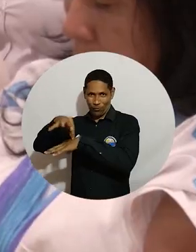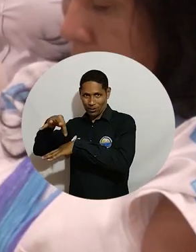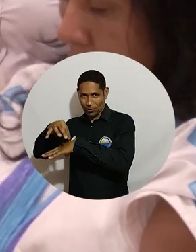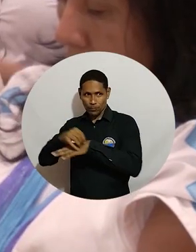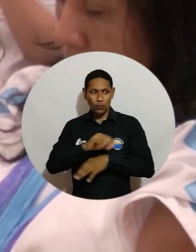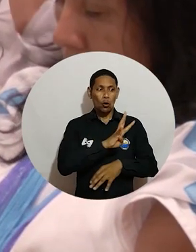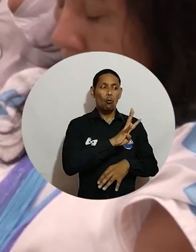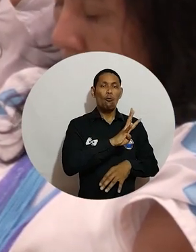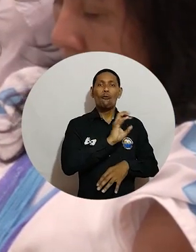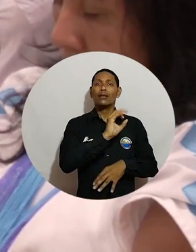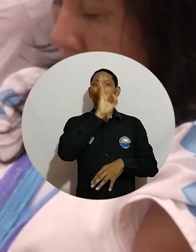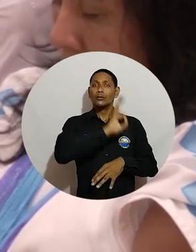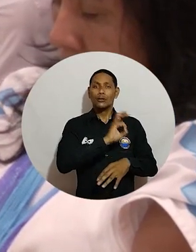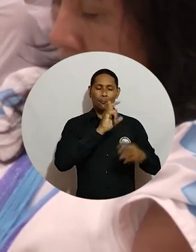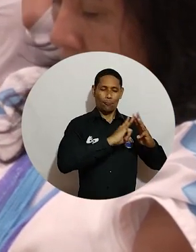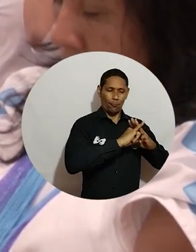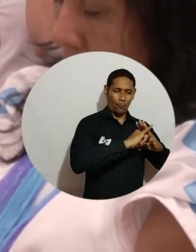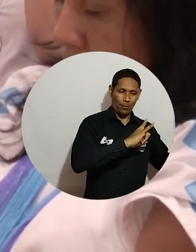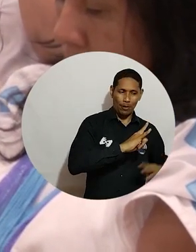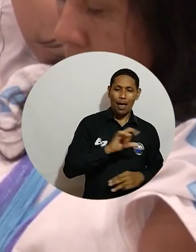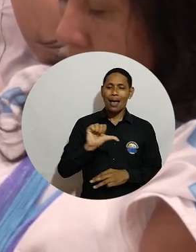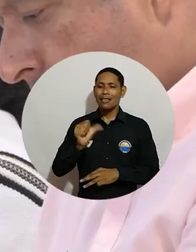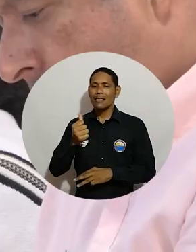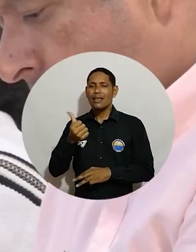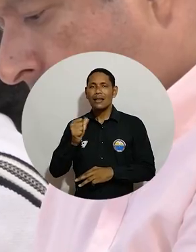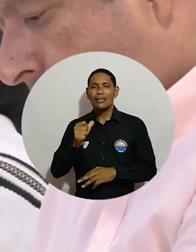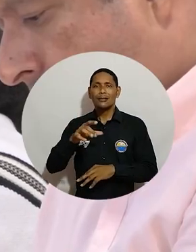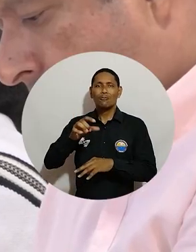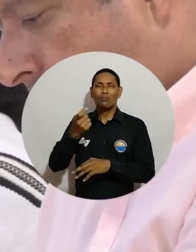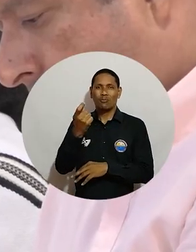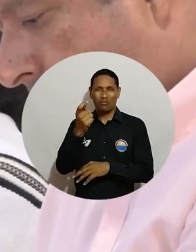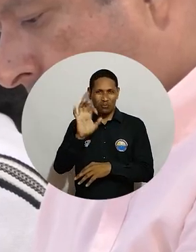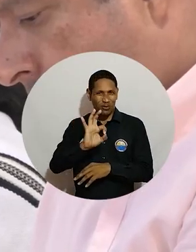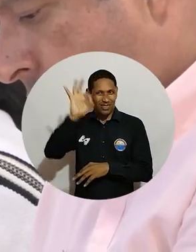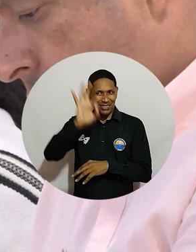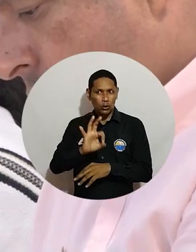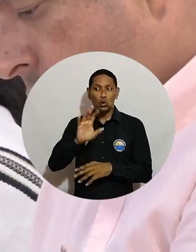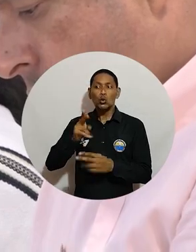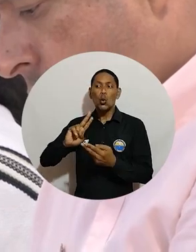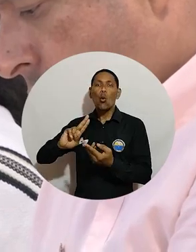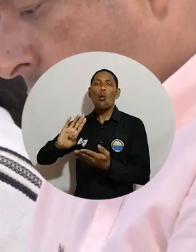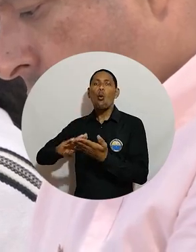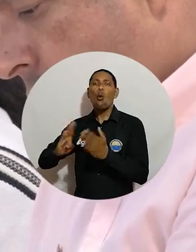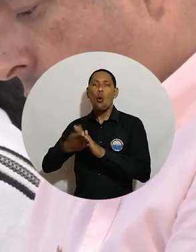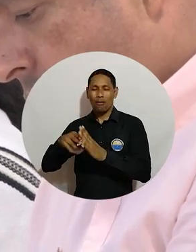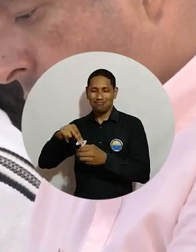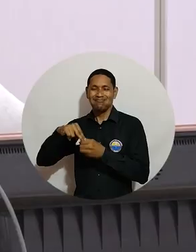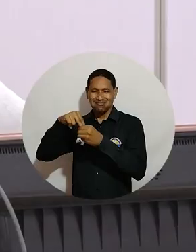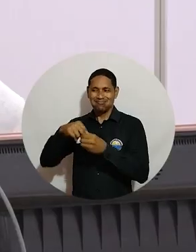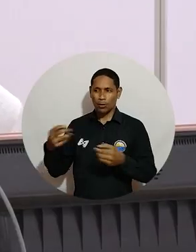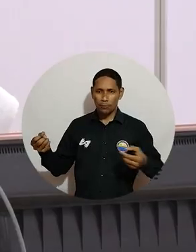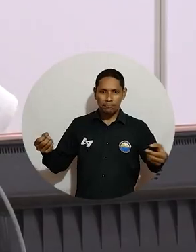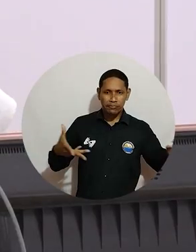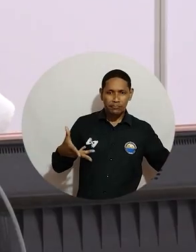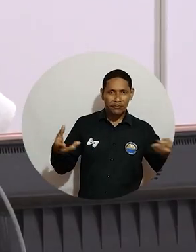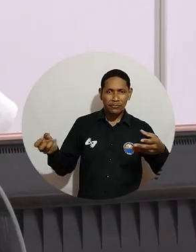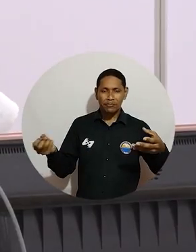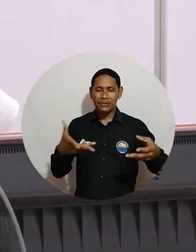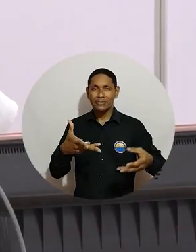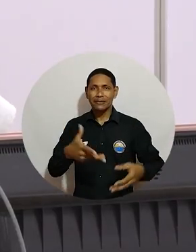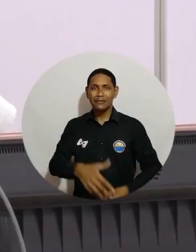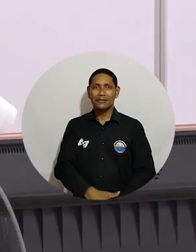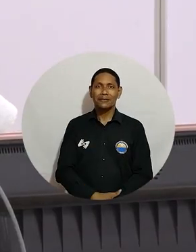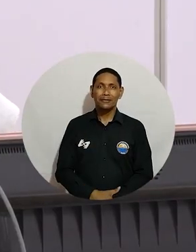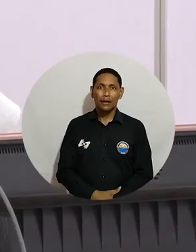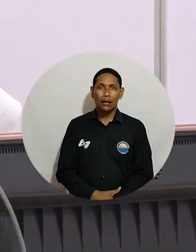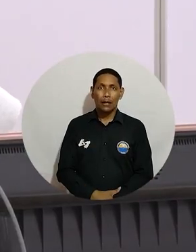Fundación Tras la Perla, el 40% de Unimagdalena y el 10% por parte de la comunidad arhuaca. Llegar también a